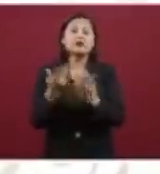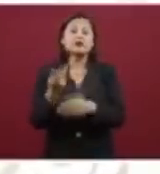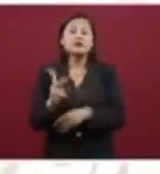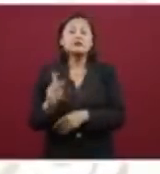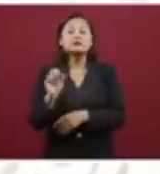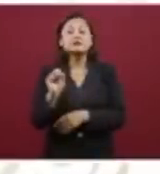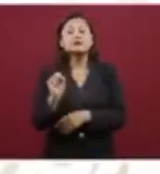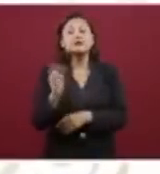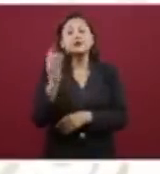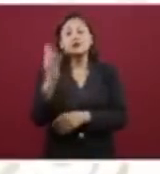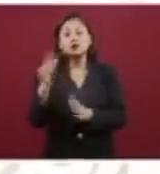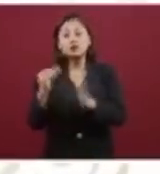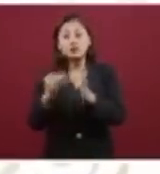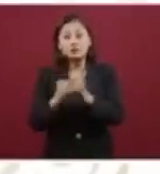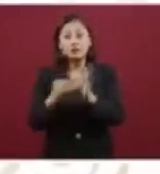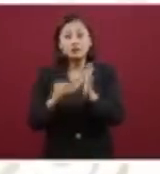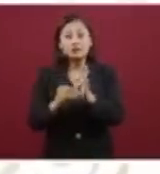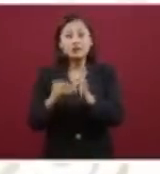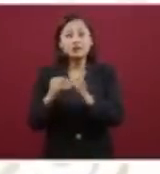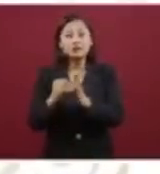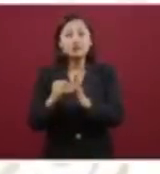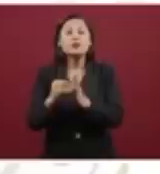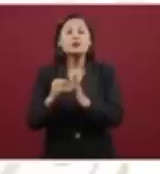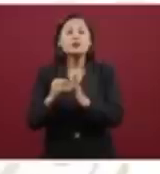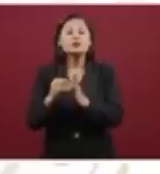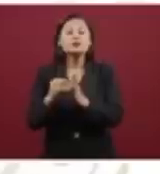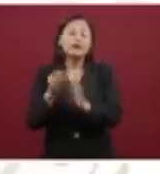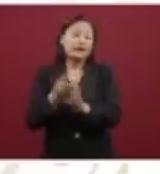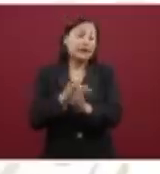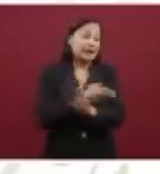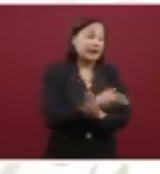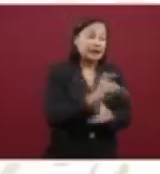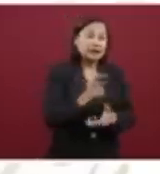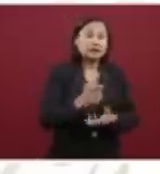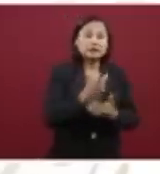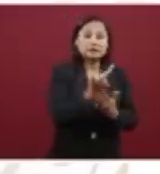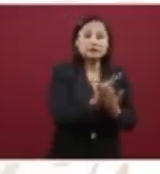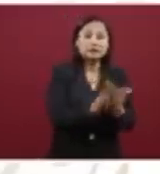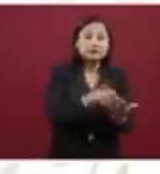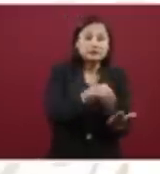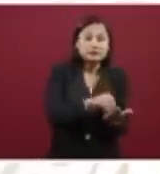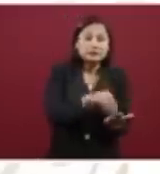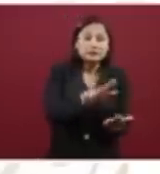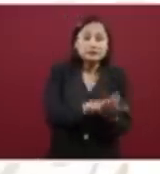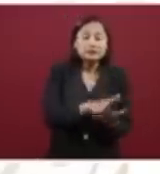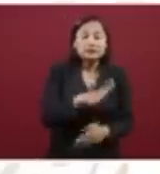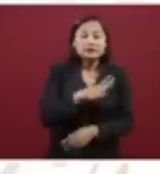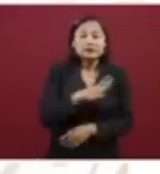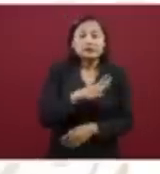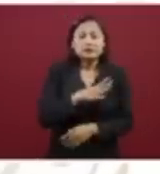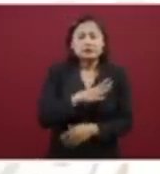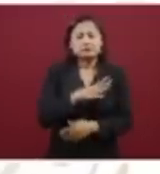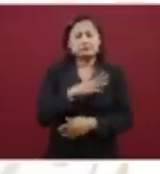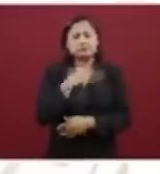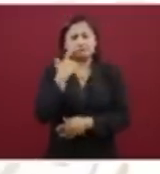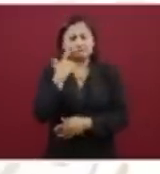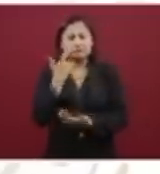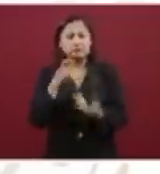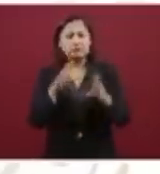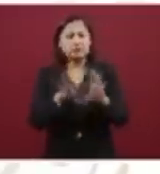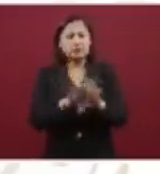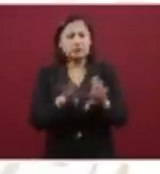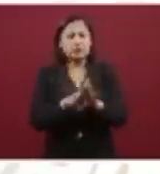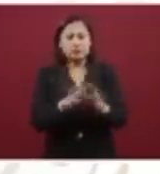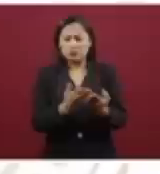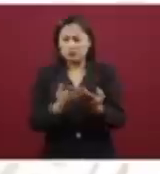de obras que habían sido consideradas en el presupuesto original que se pasaban a otro renglón y ya se